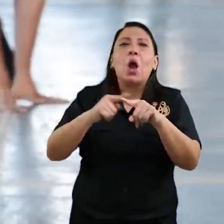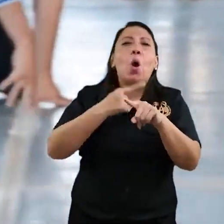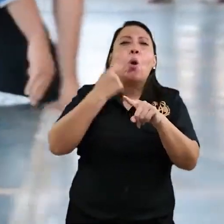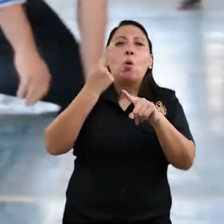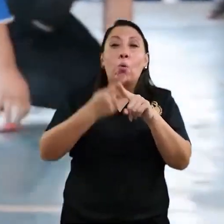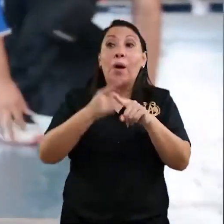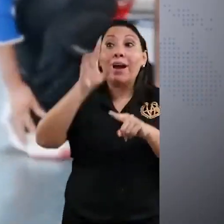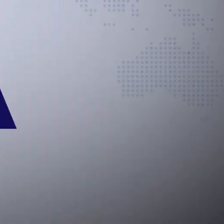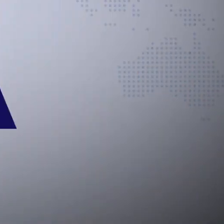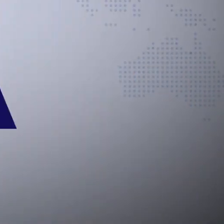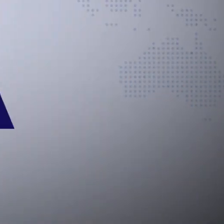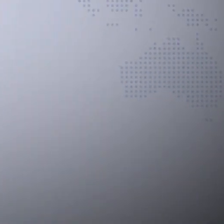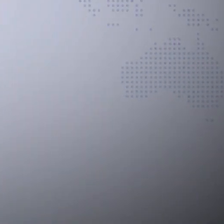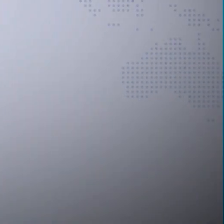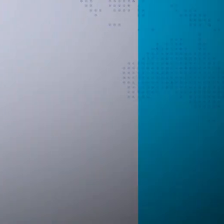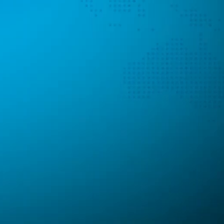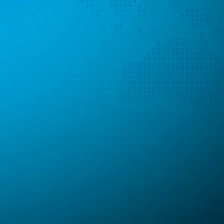B